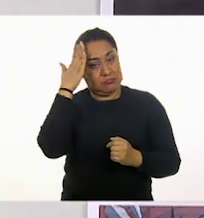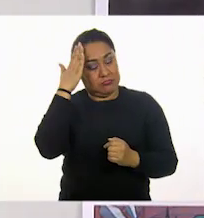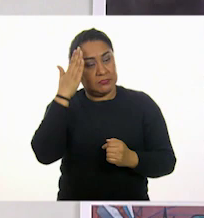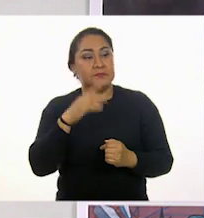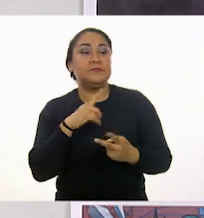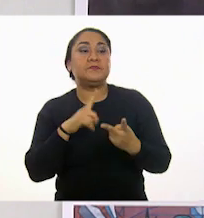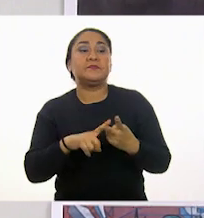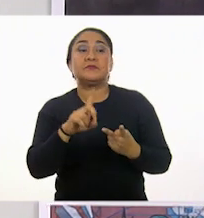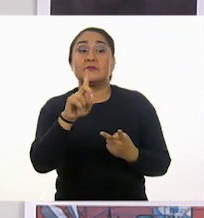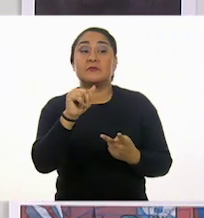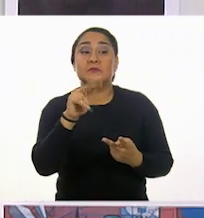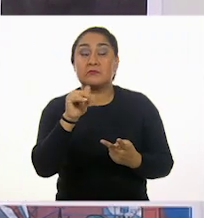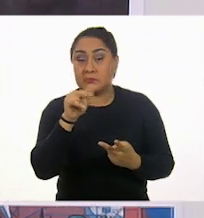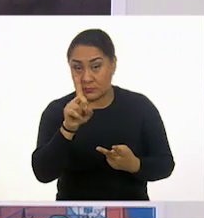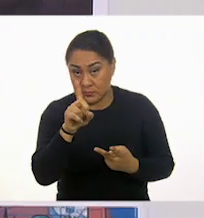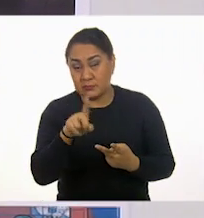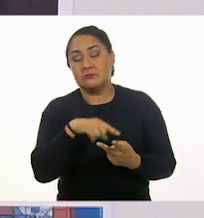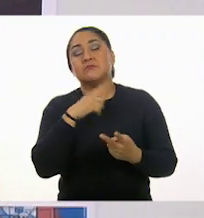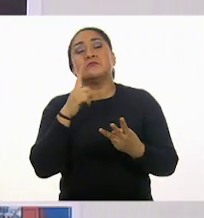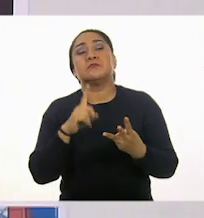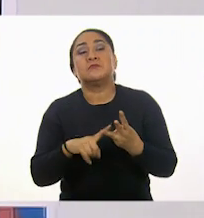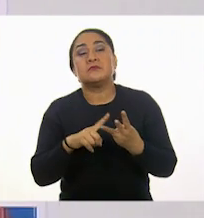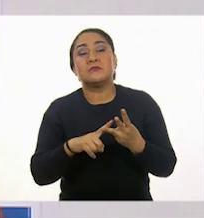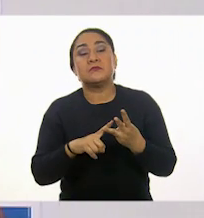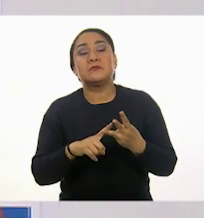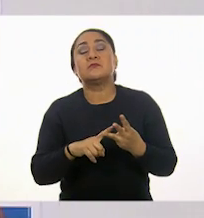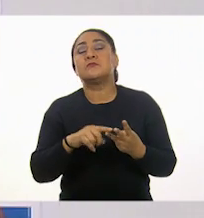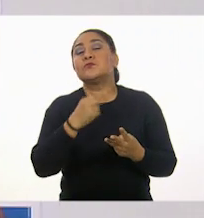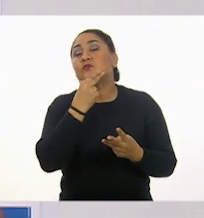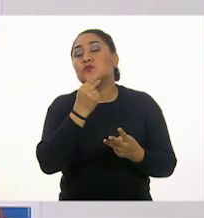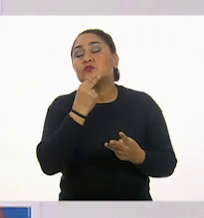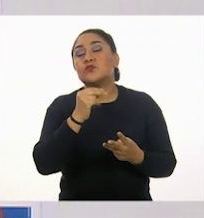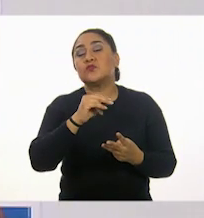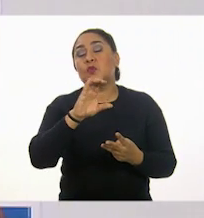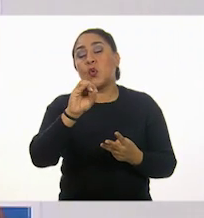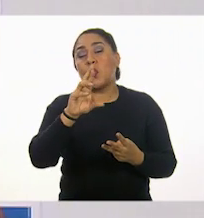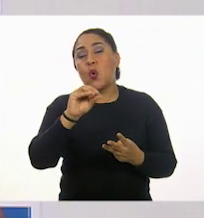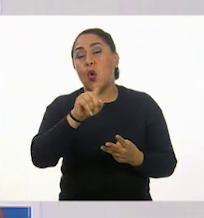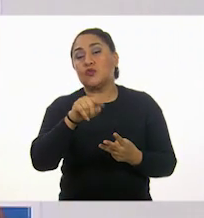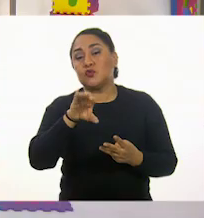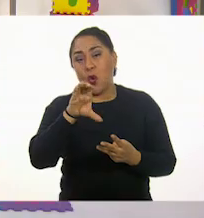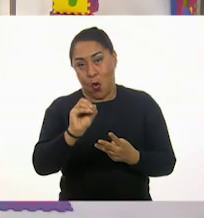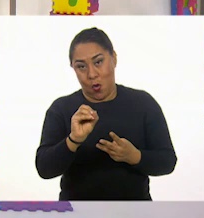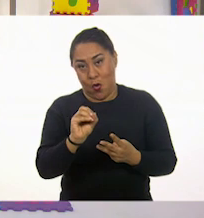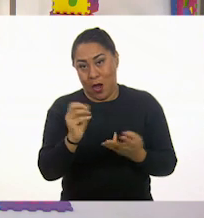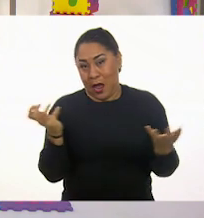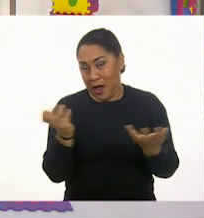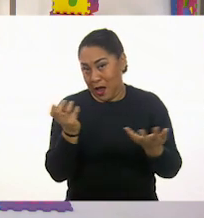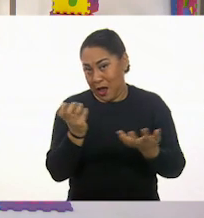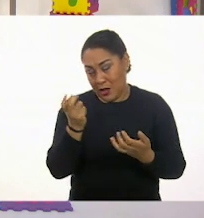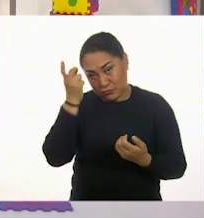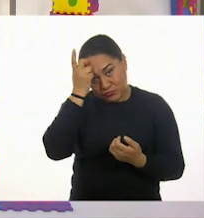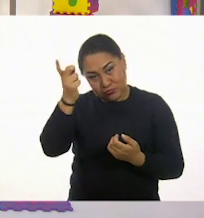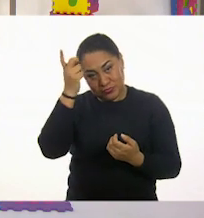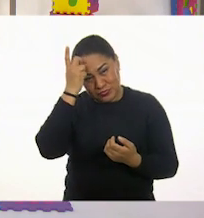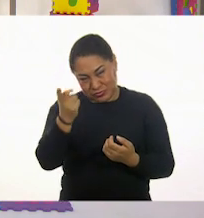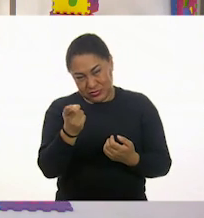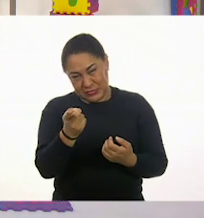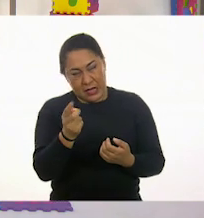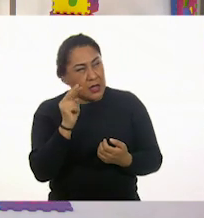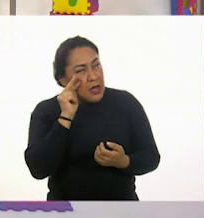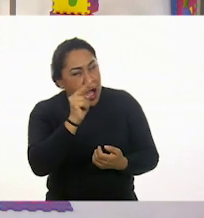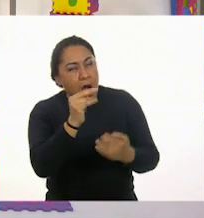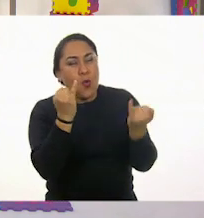Aquí tenemos a David Alfaro Siqueiros y en tercer lugar a José Clemente Orozco. Esas son las similitudes que